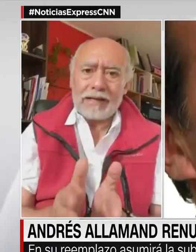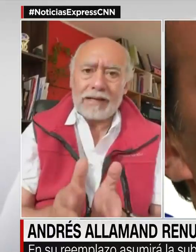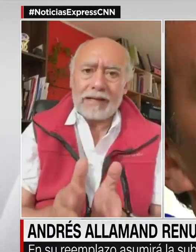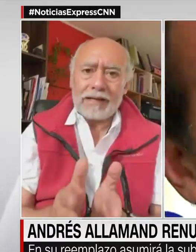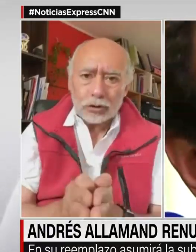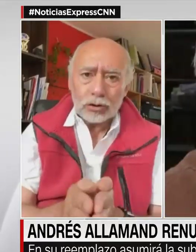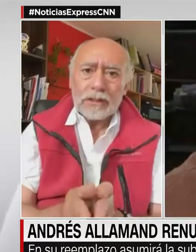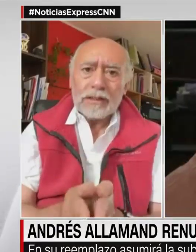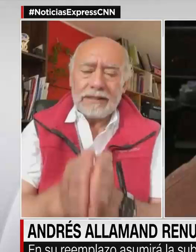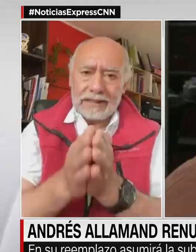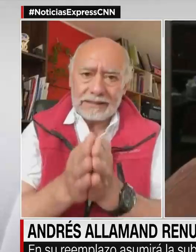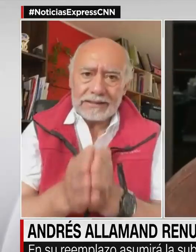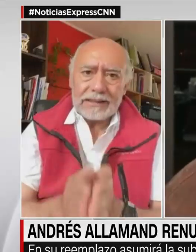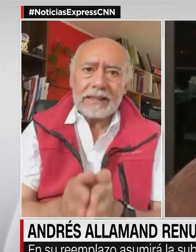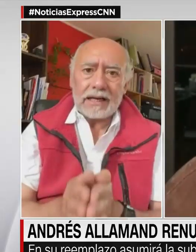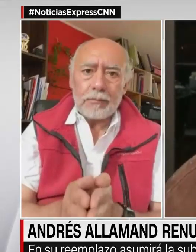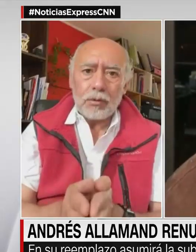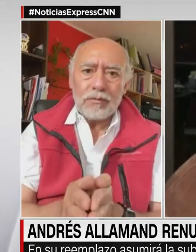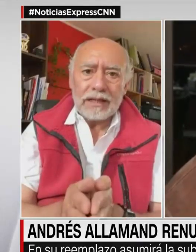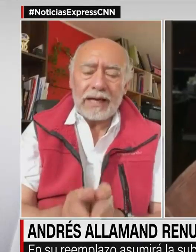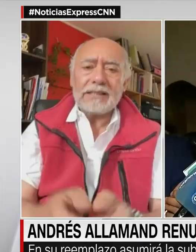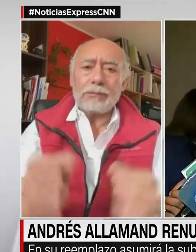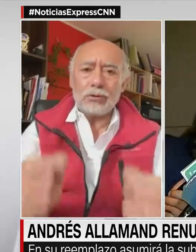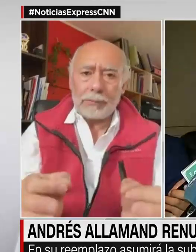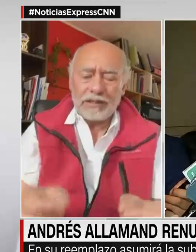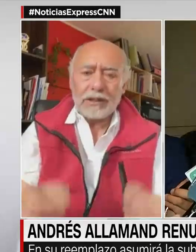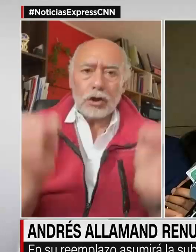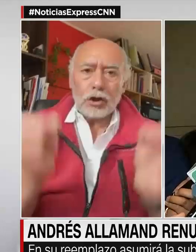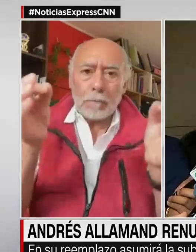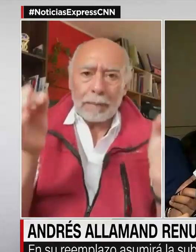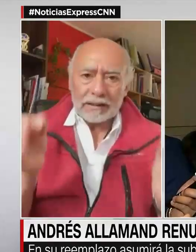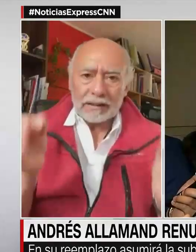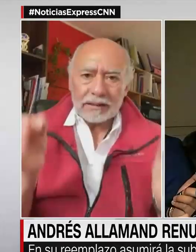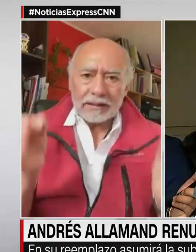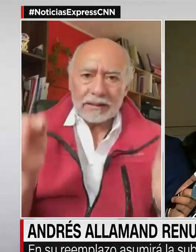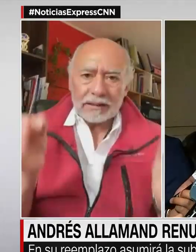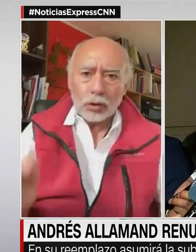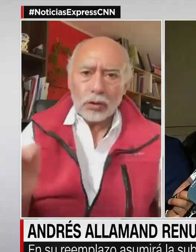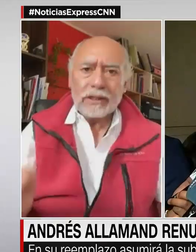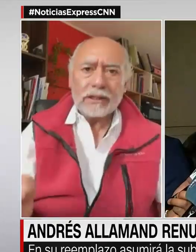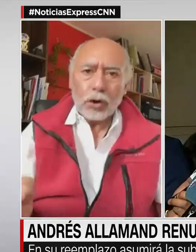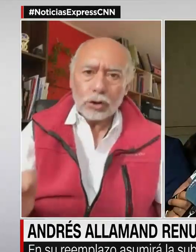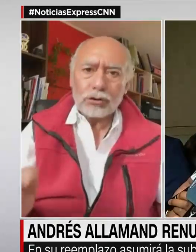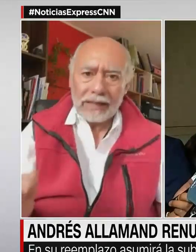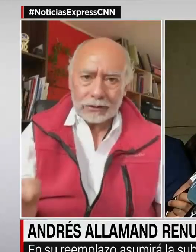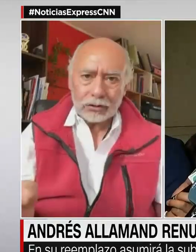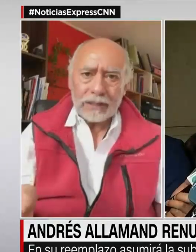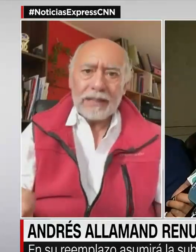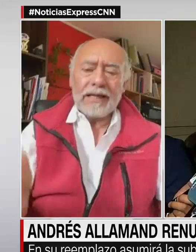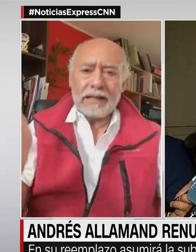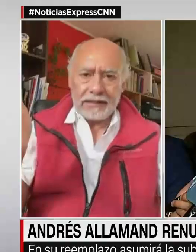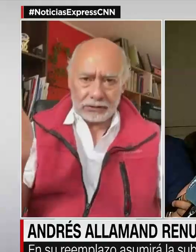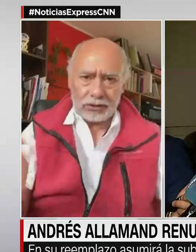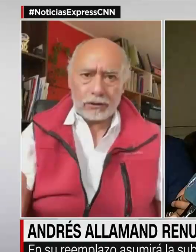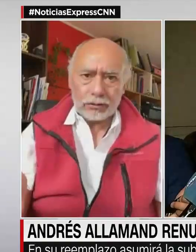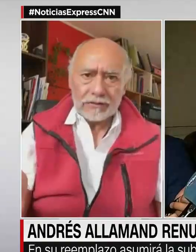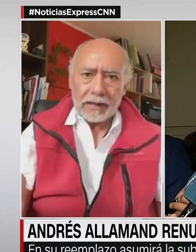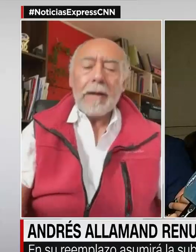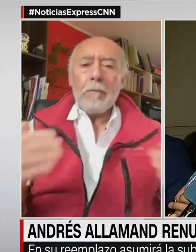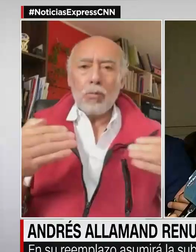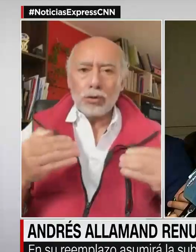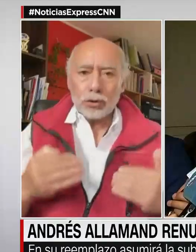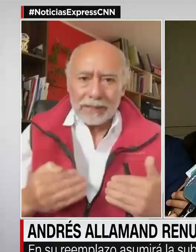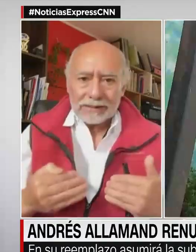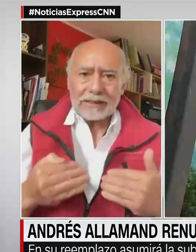verdad es que el cargo de canciller de la República es absolutamente incompatible con ningún otro cargo? Es dedicación